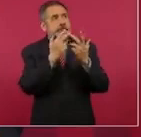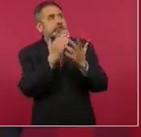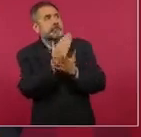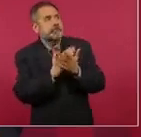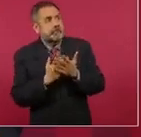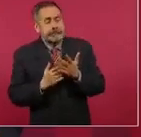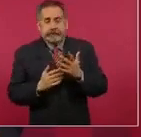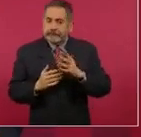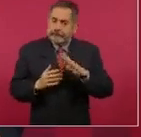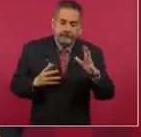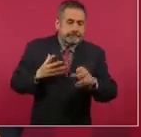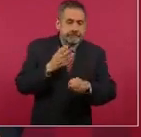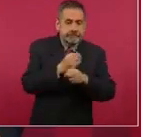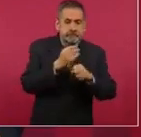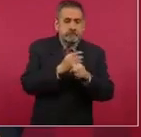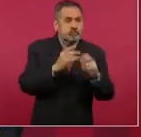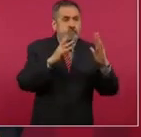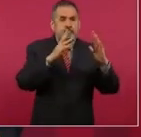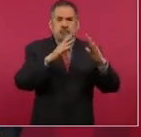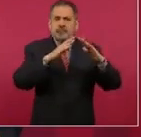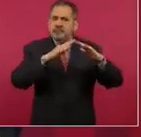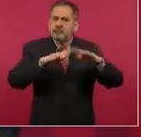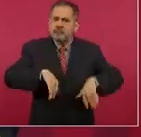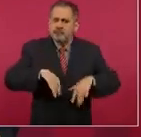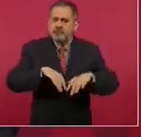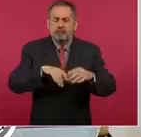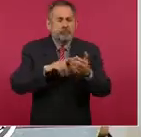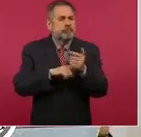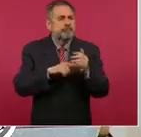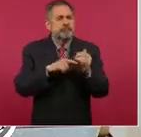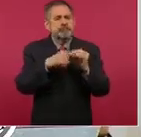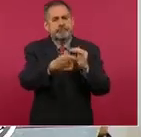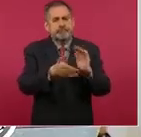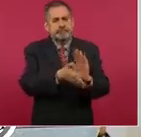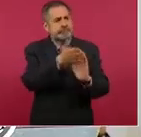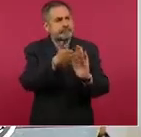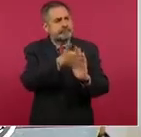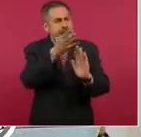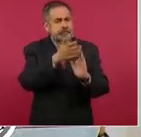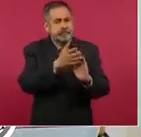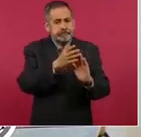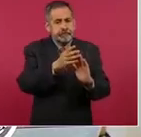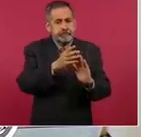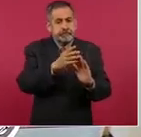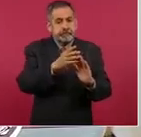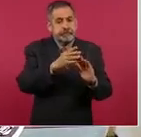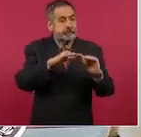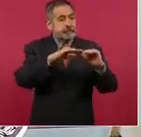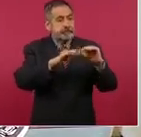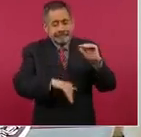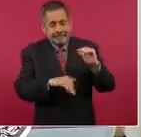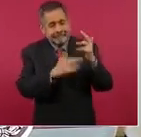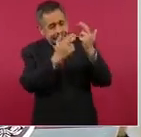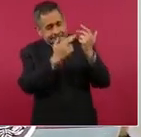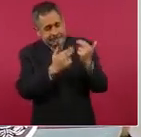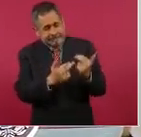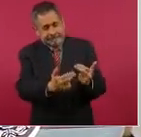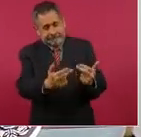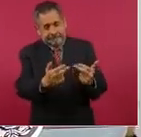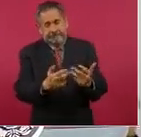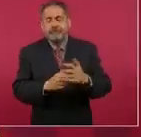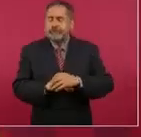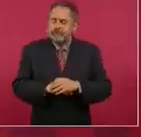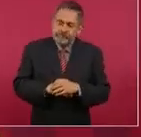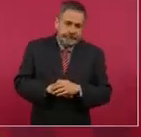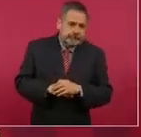se desplomó la parte de construcción que llevaban sobre el puente. Ya